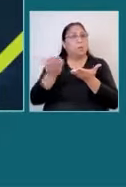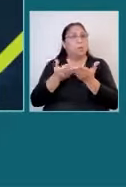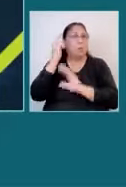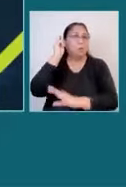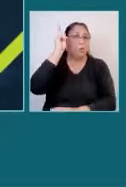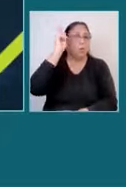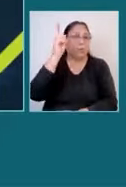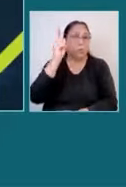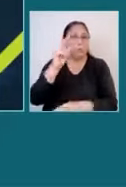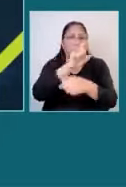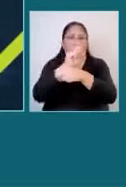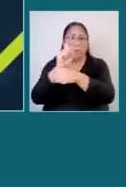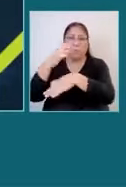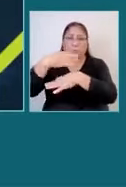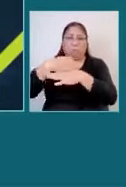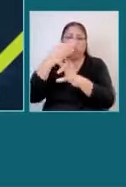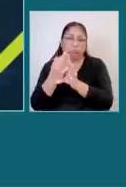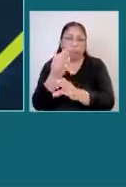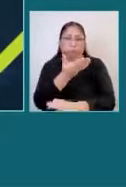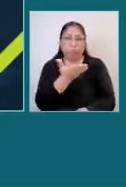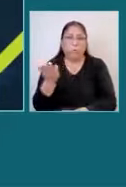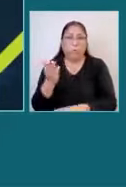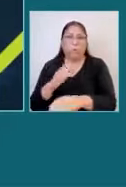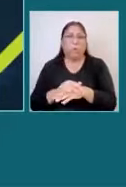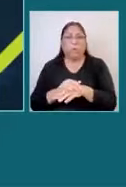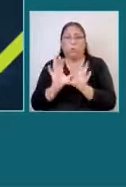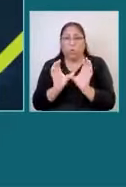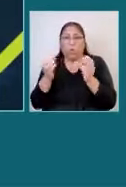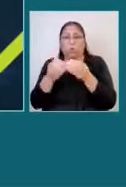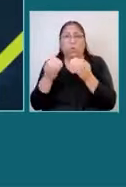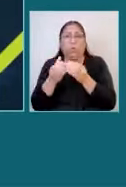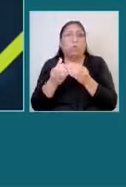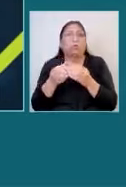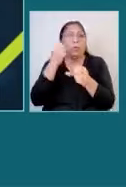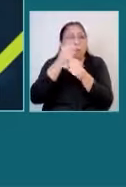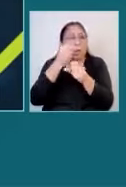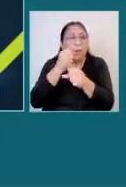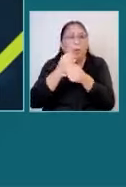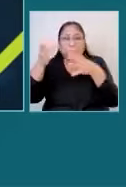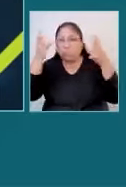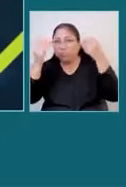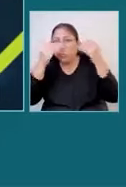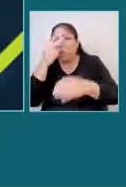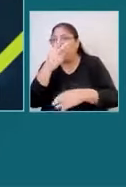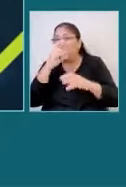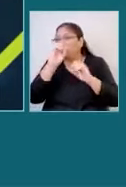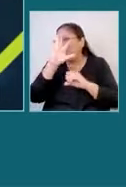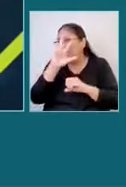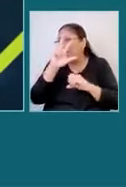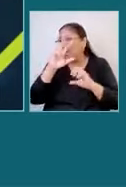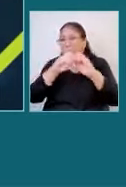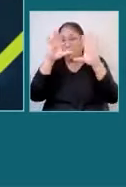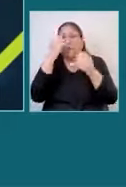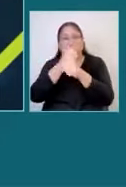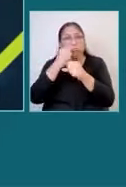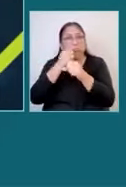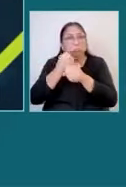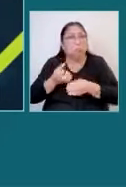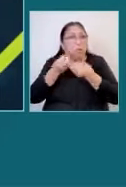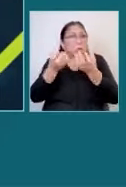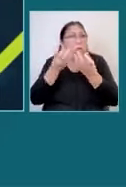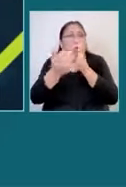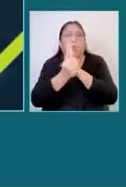para formar estos Business Angels workshops, ¿no? Que duran 2-3 días y se les va dando estas habilidades. Entonces, creo que por ese lado, primero